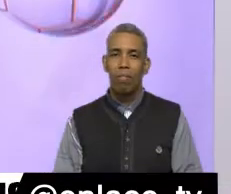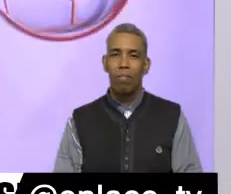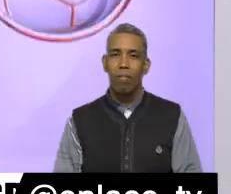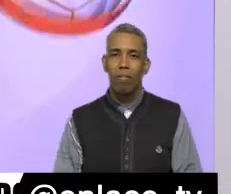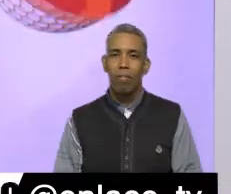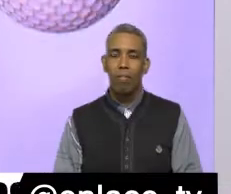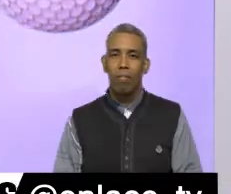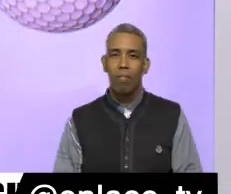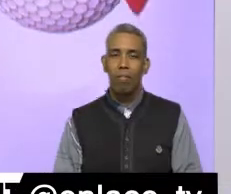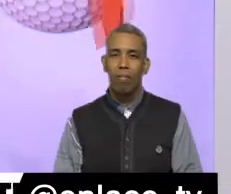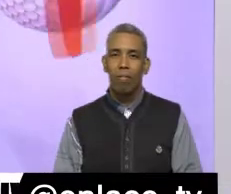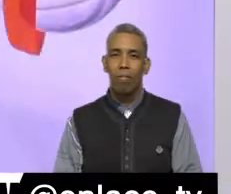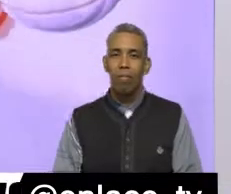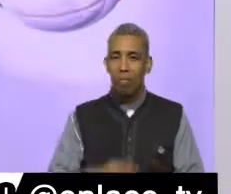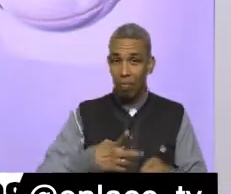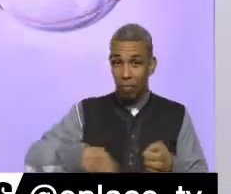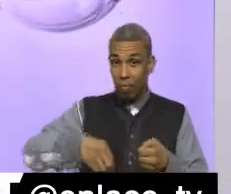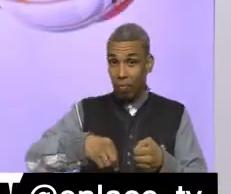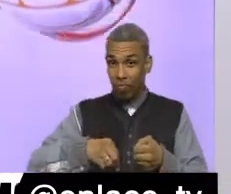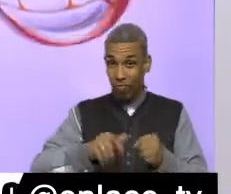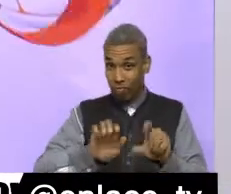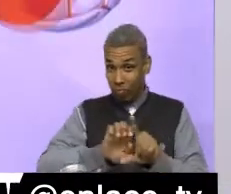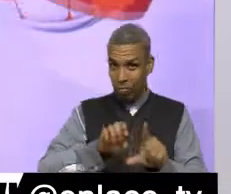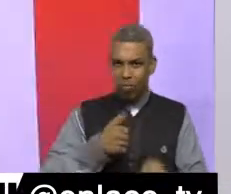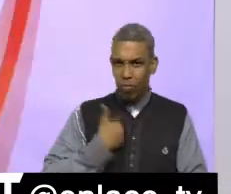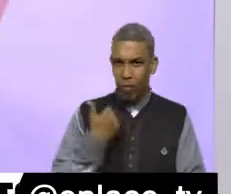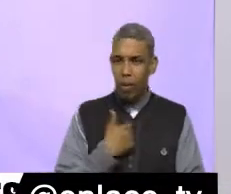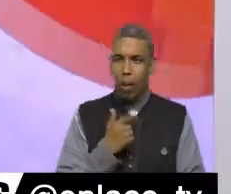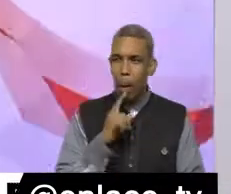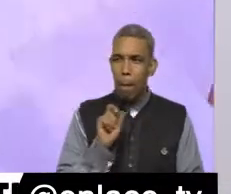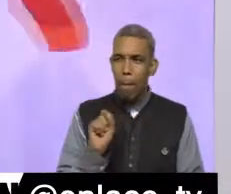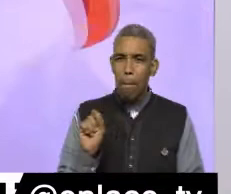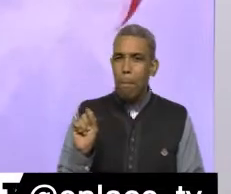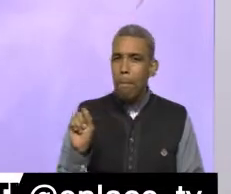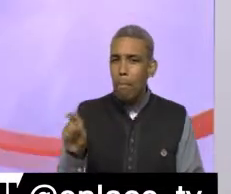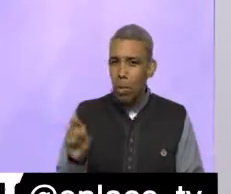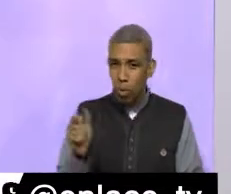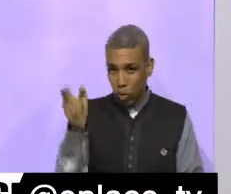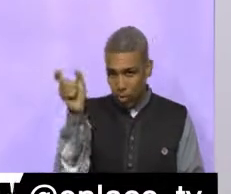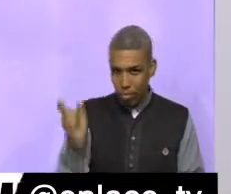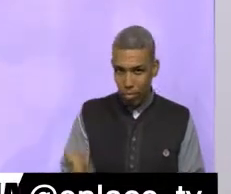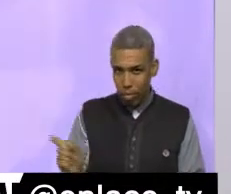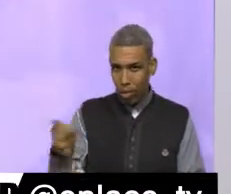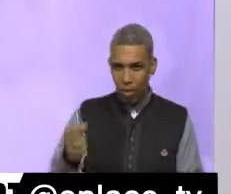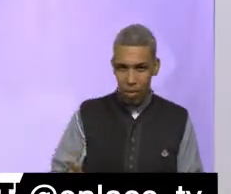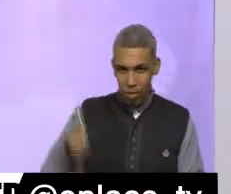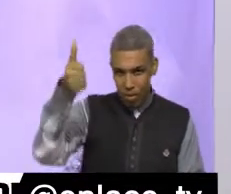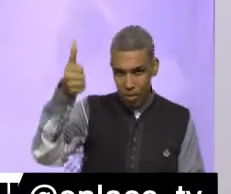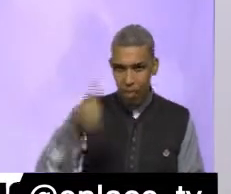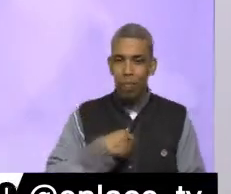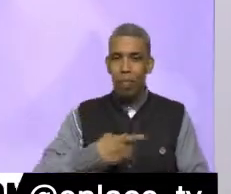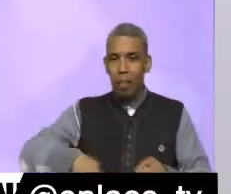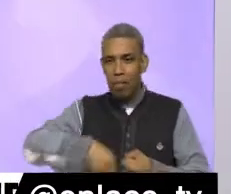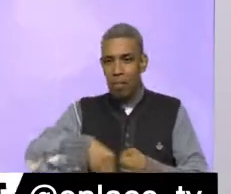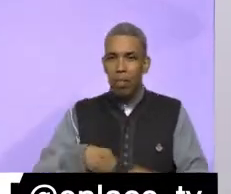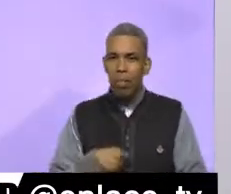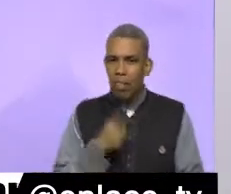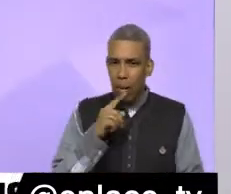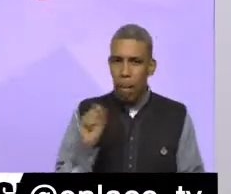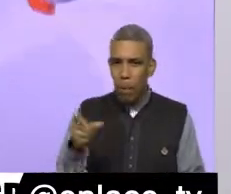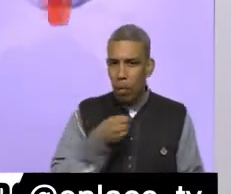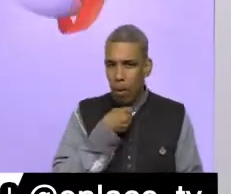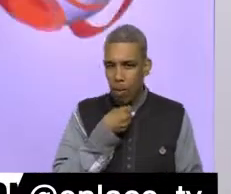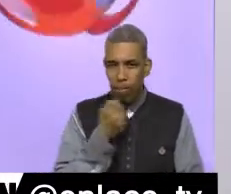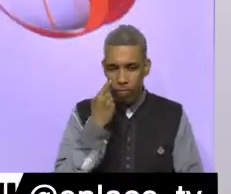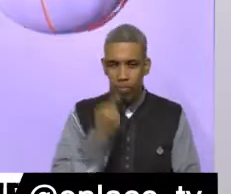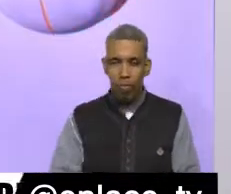Enlace Noticias dialogó con el nuevo técnico de la Alianza Petrolera, Juan Cruz Real, sobre las expectativas que ya tiene al frente de la máquina